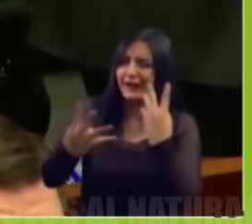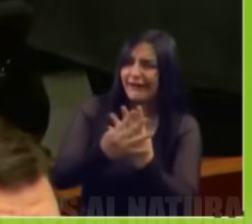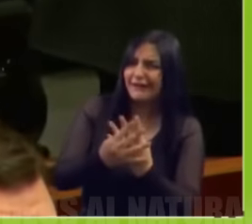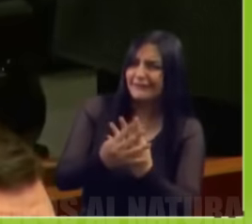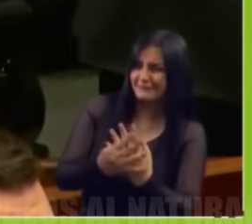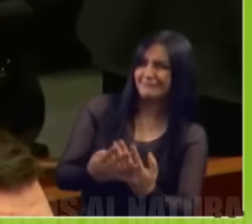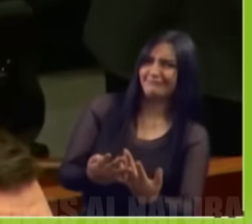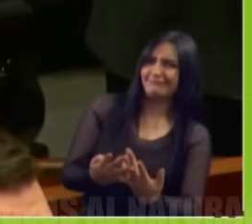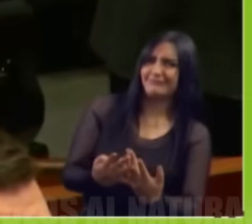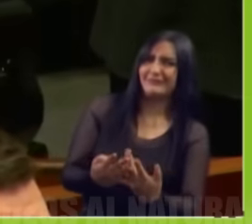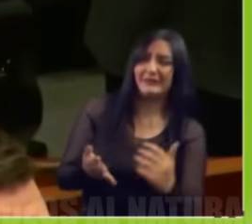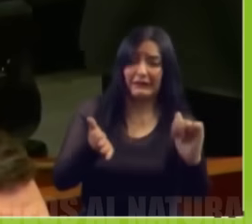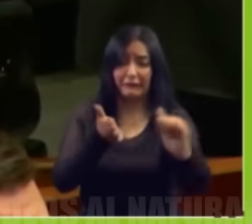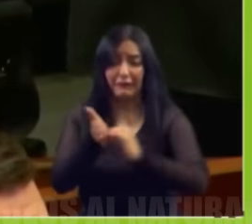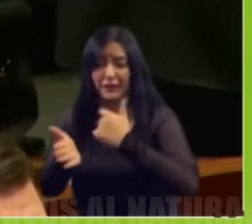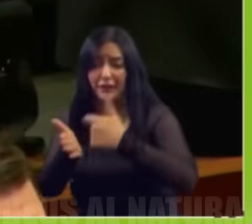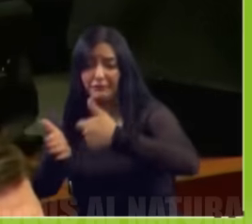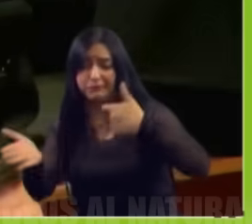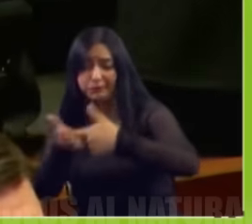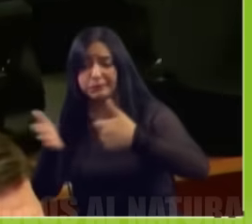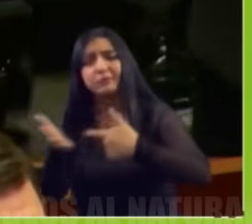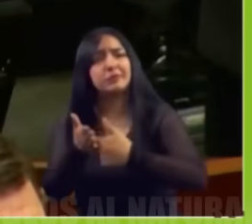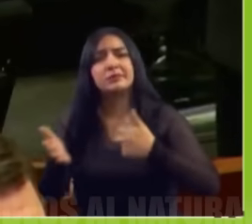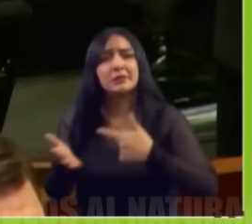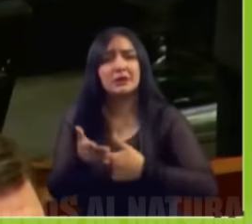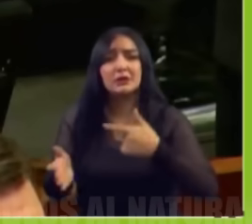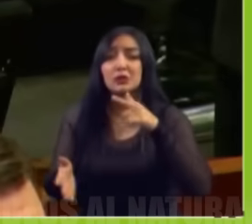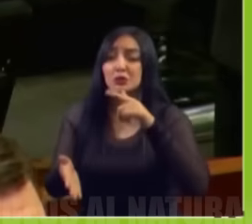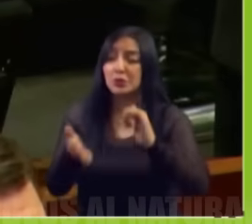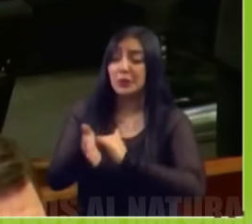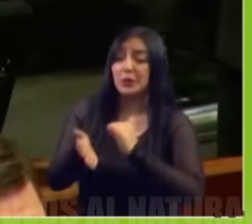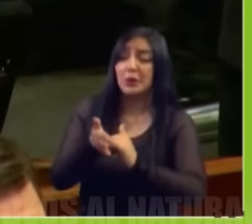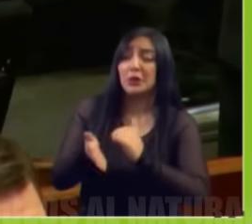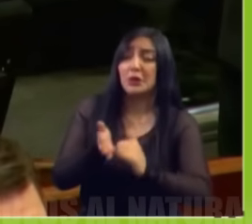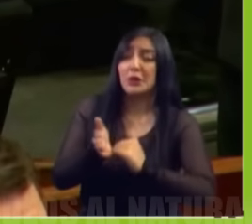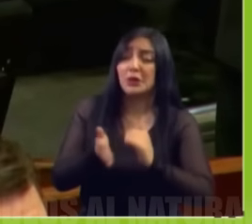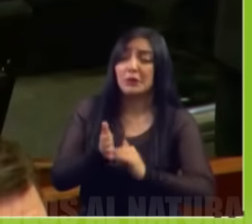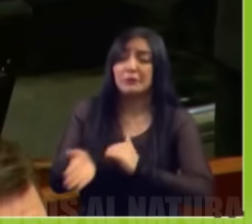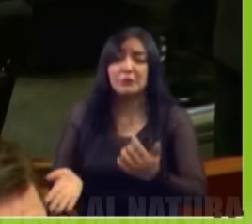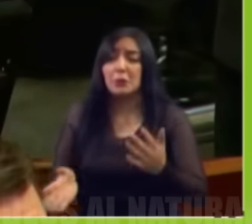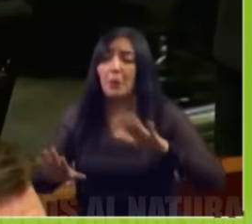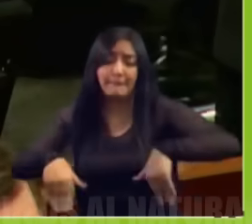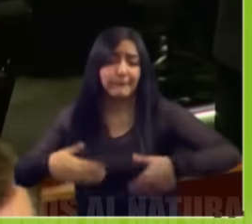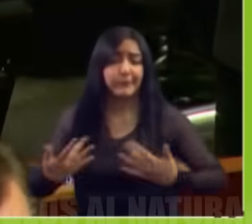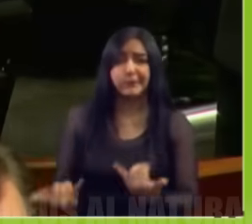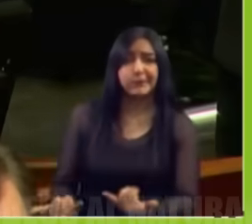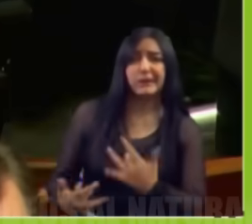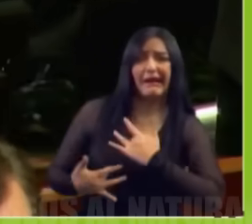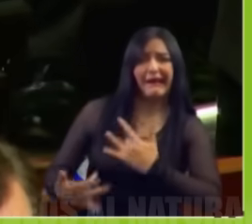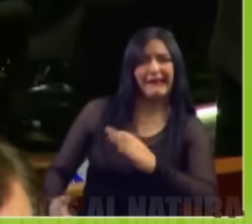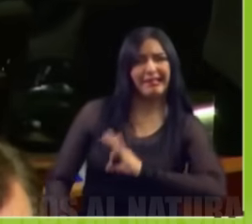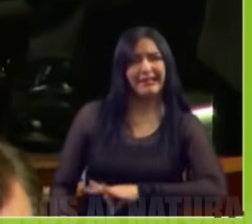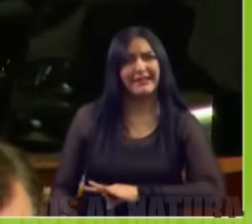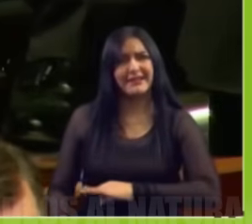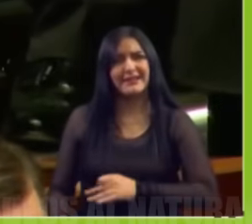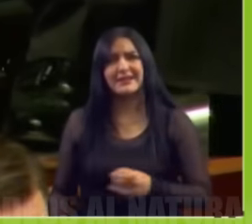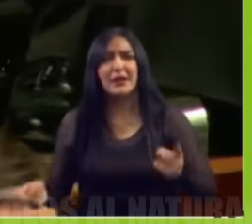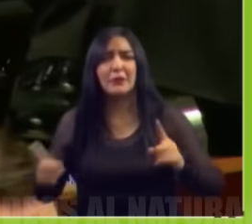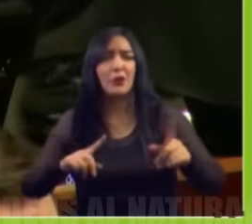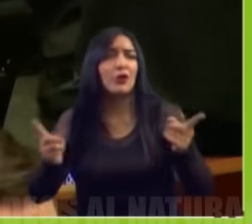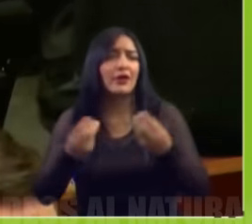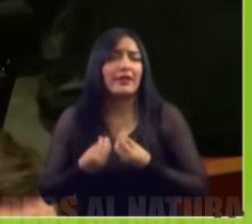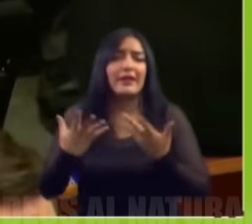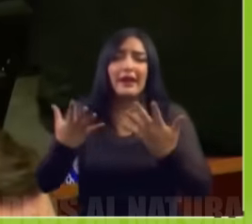eliminarles los jueces de ejecución de penas, porque para ellos pues no daban garantías, y no condicionarles